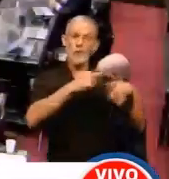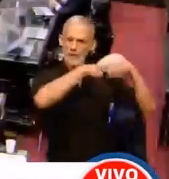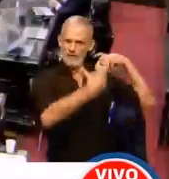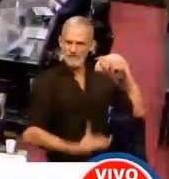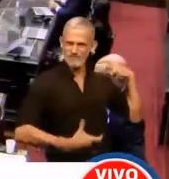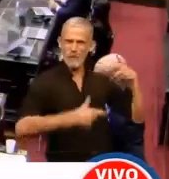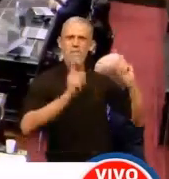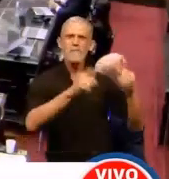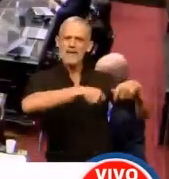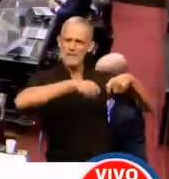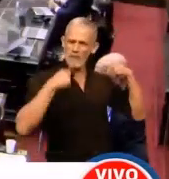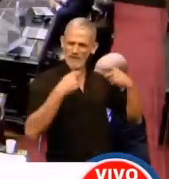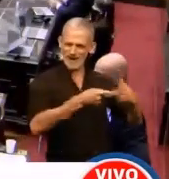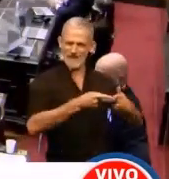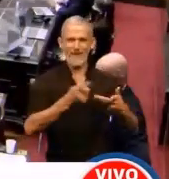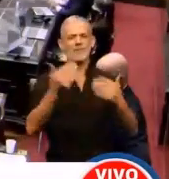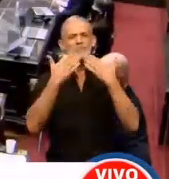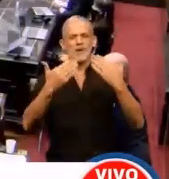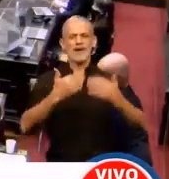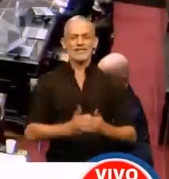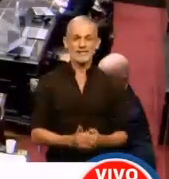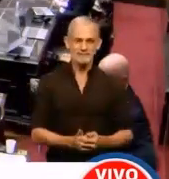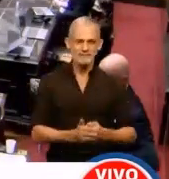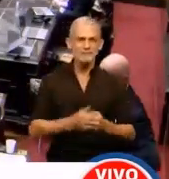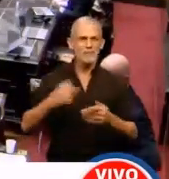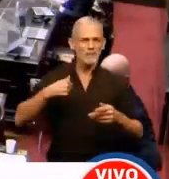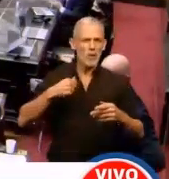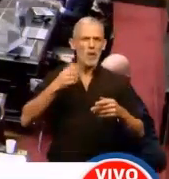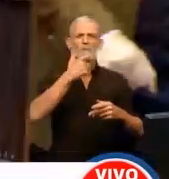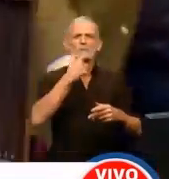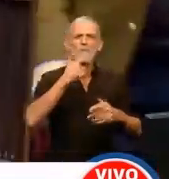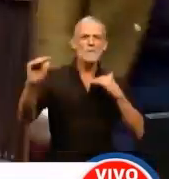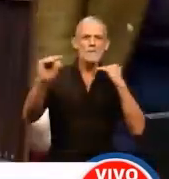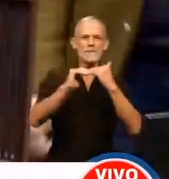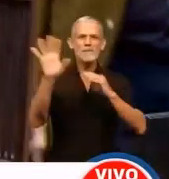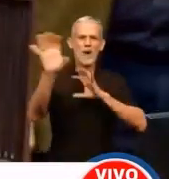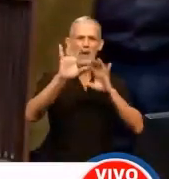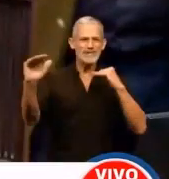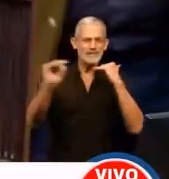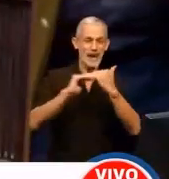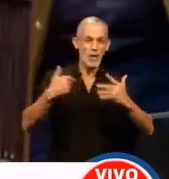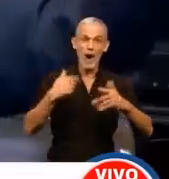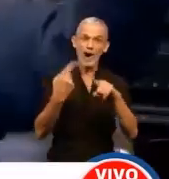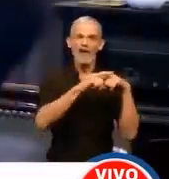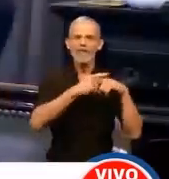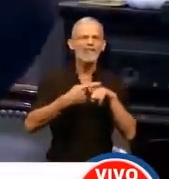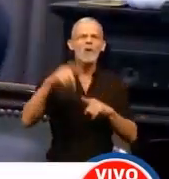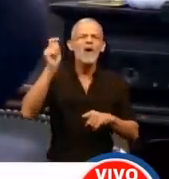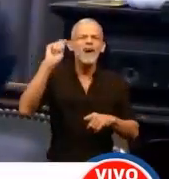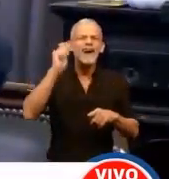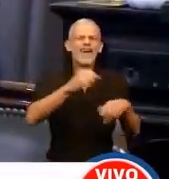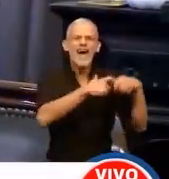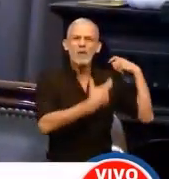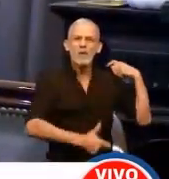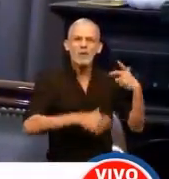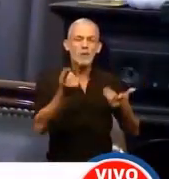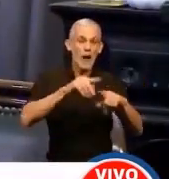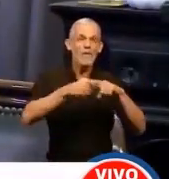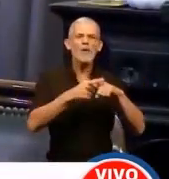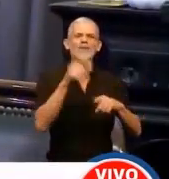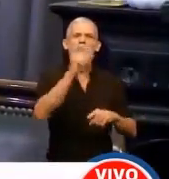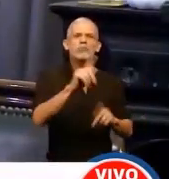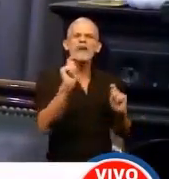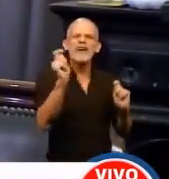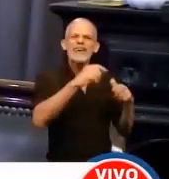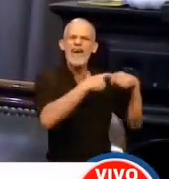Ramón. Gracias, presidente. Como comprovinciano en Mendoza había una discusión acerca de la propiedad de la